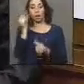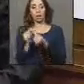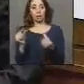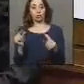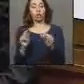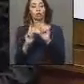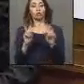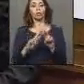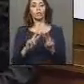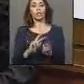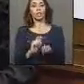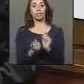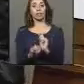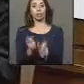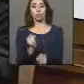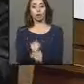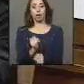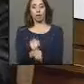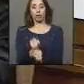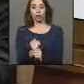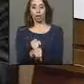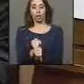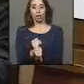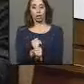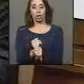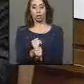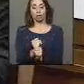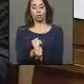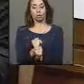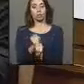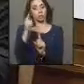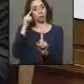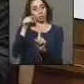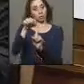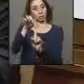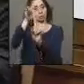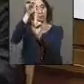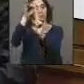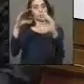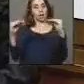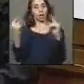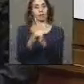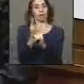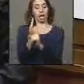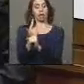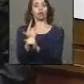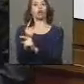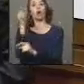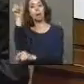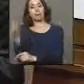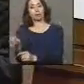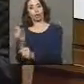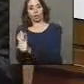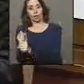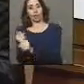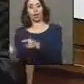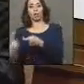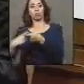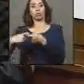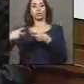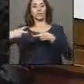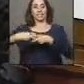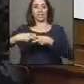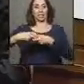sobre la reforma laboral, que pone su centro en el diálogo entre trabajador y su sindicato con su empleador, y lo dota